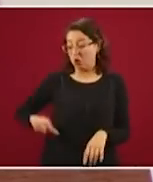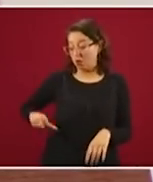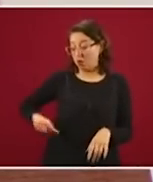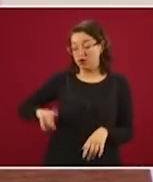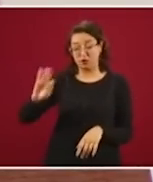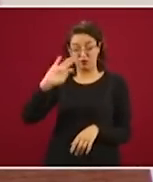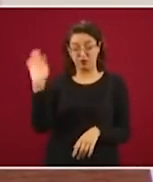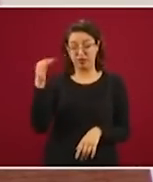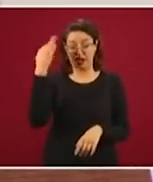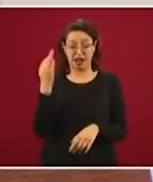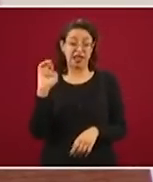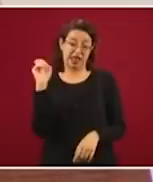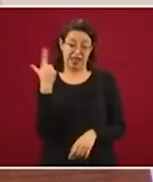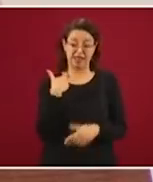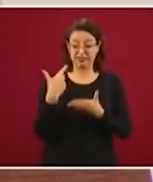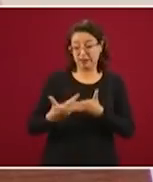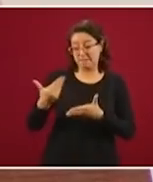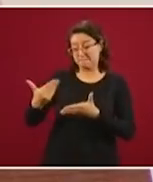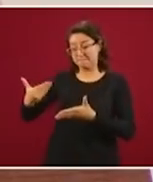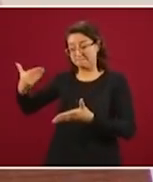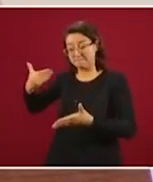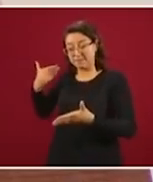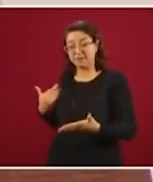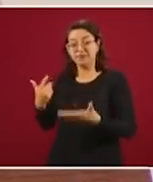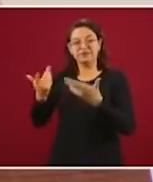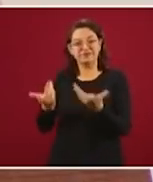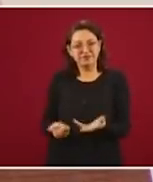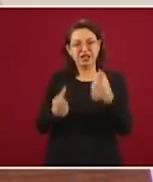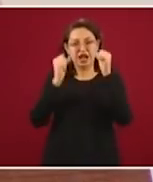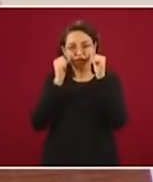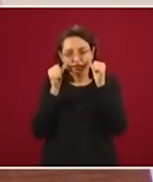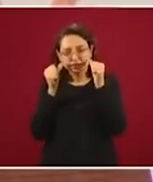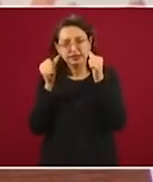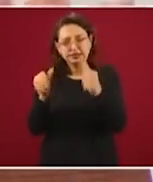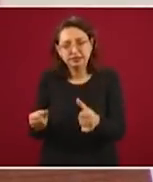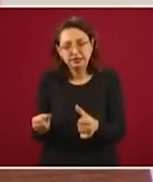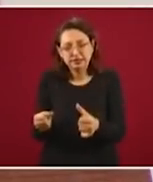sea, administraciones pasadas se haya ocupado de